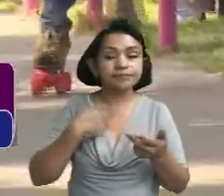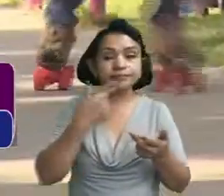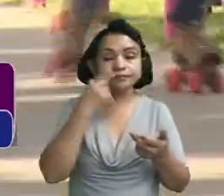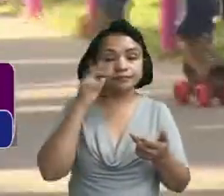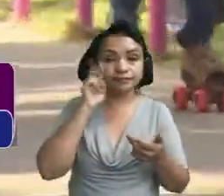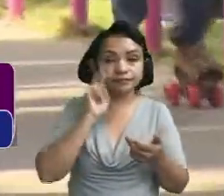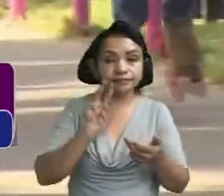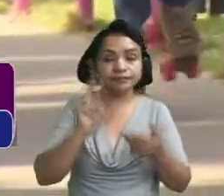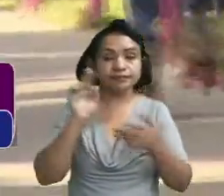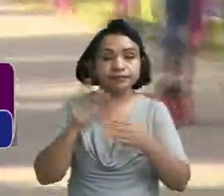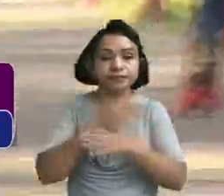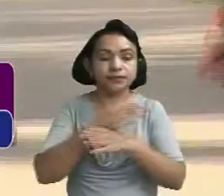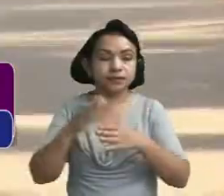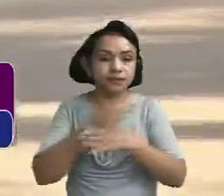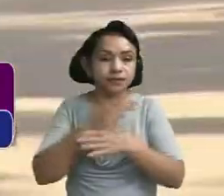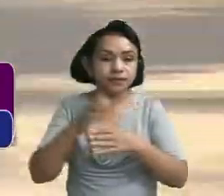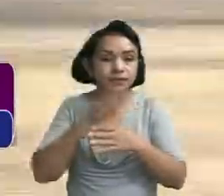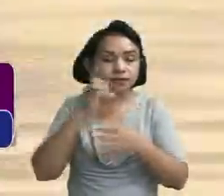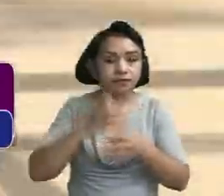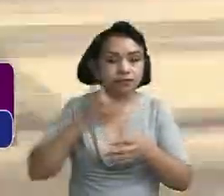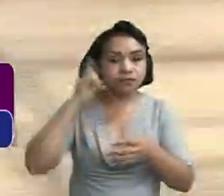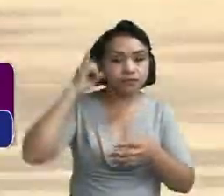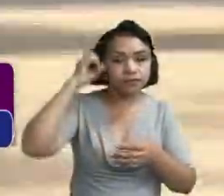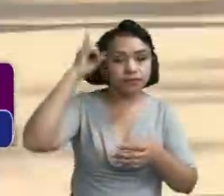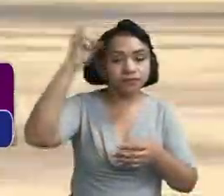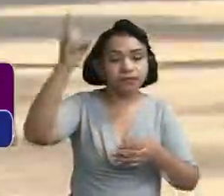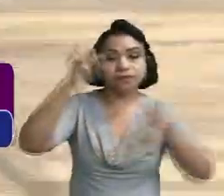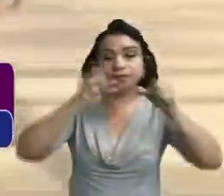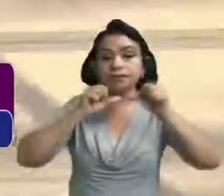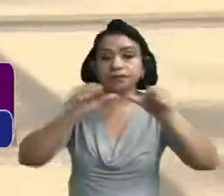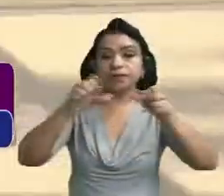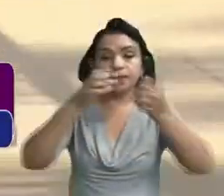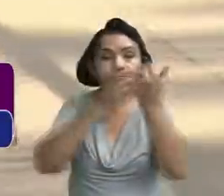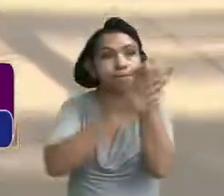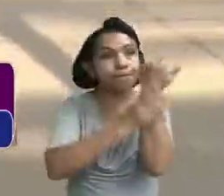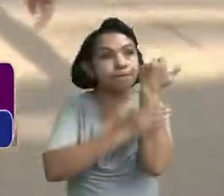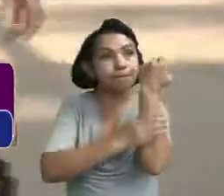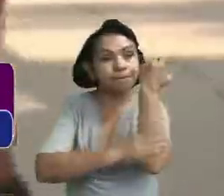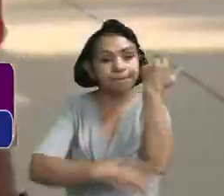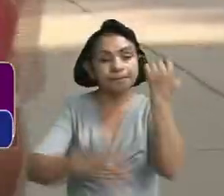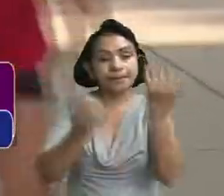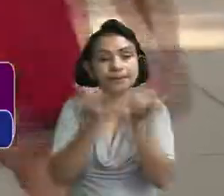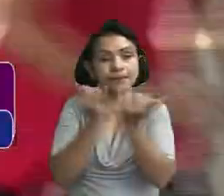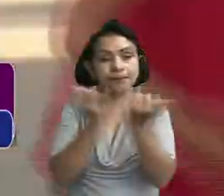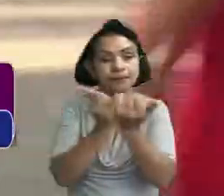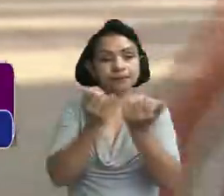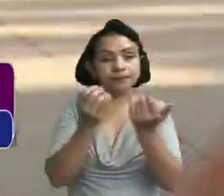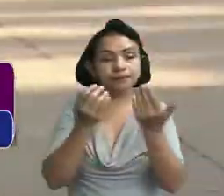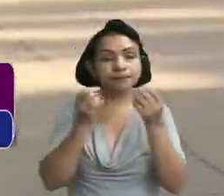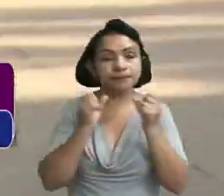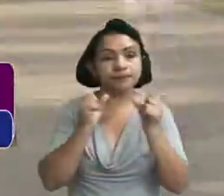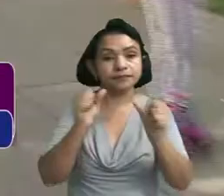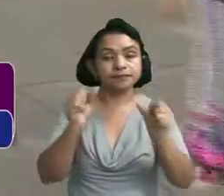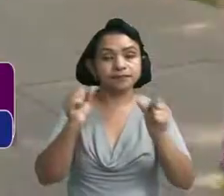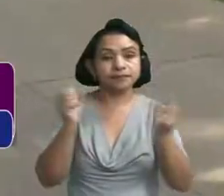tendencia diferente, un desarrollo sostenible, un combate permanente a la pobreza, un avance, a una